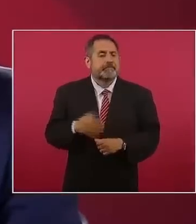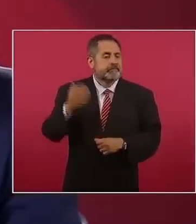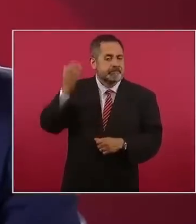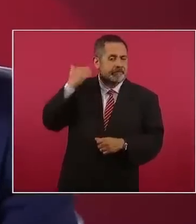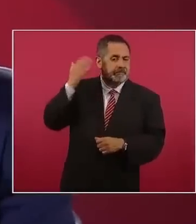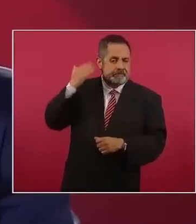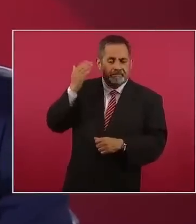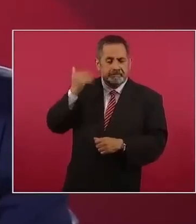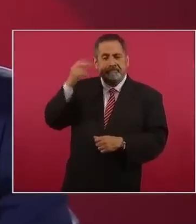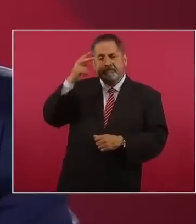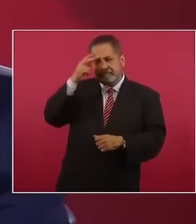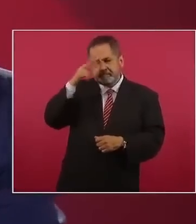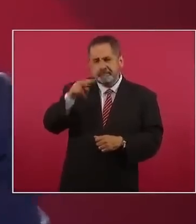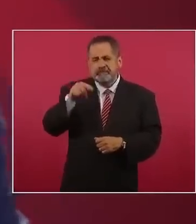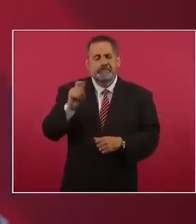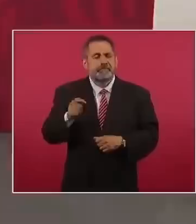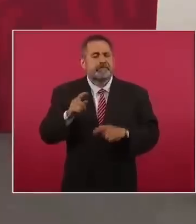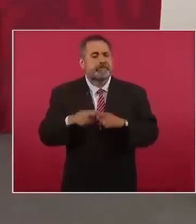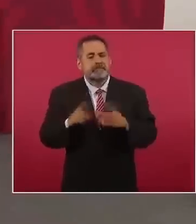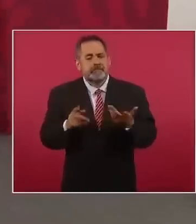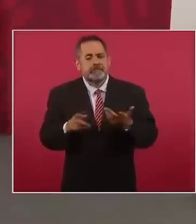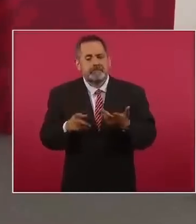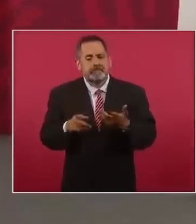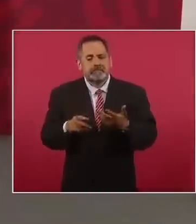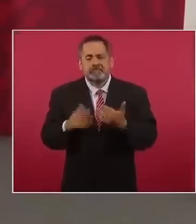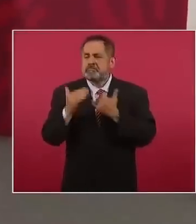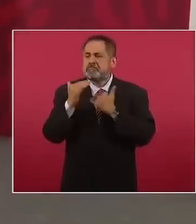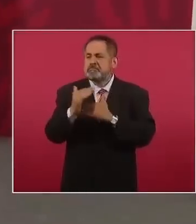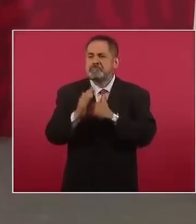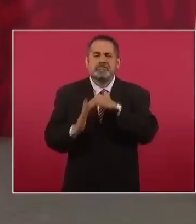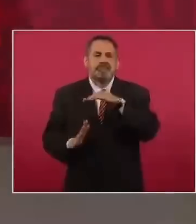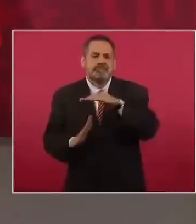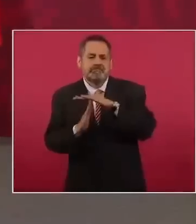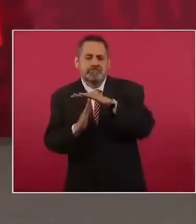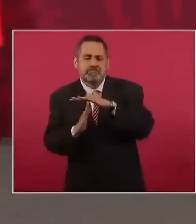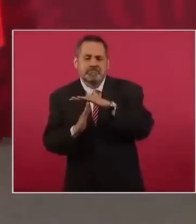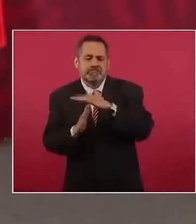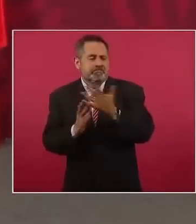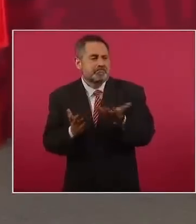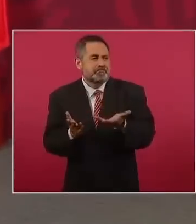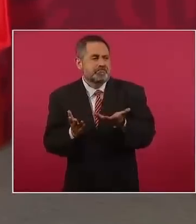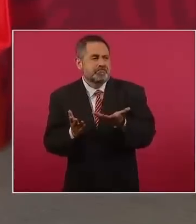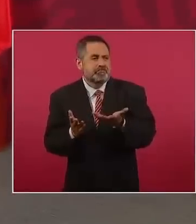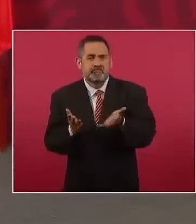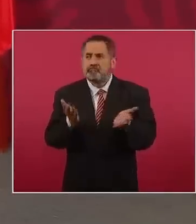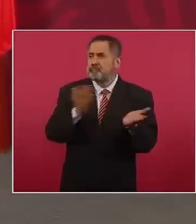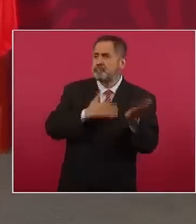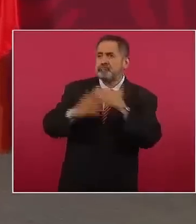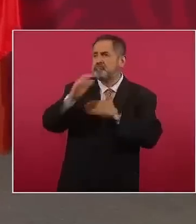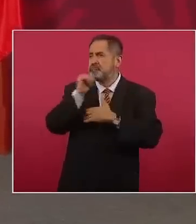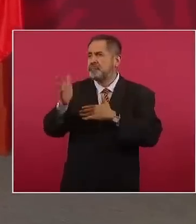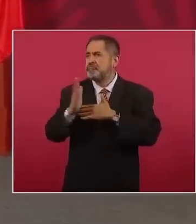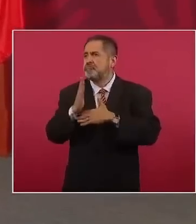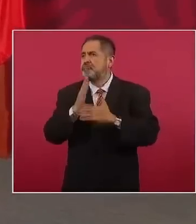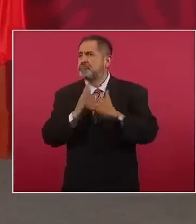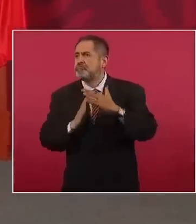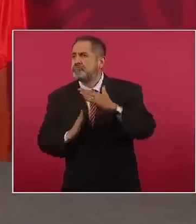México se estancó, dejó de progresar,